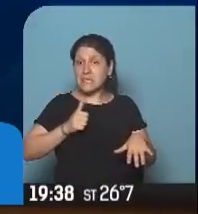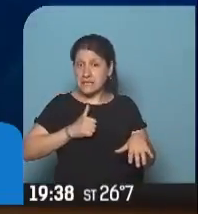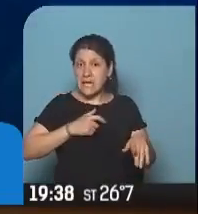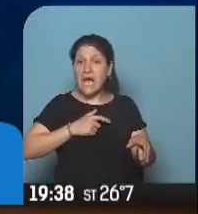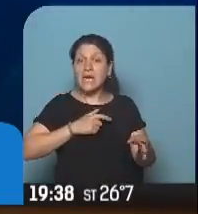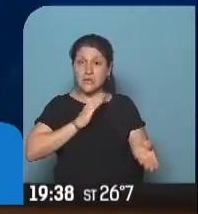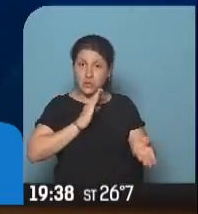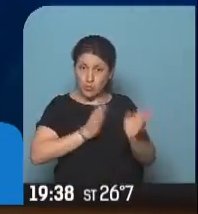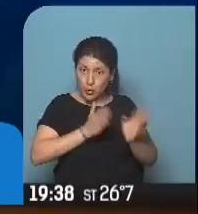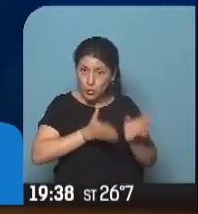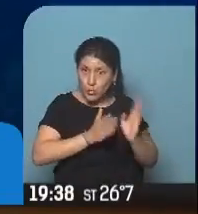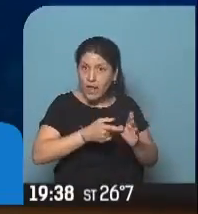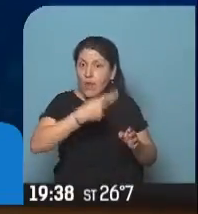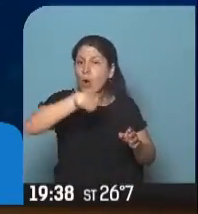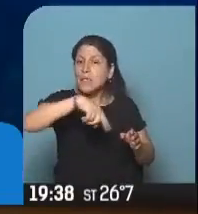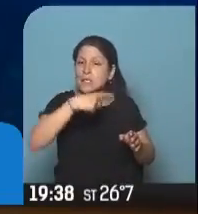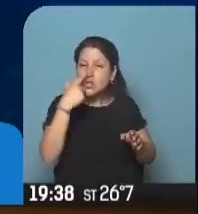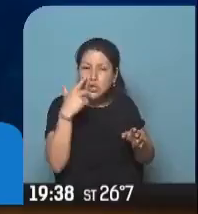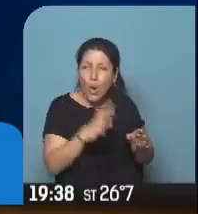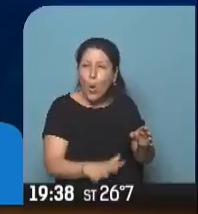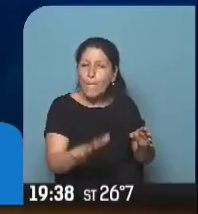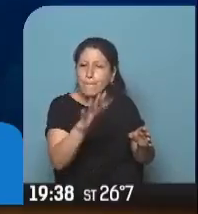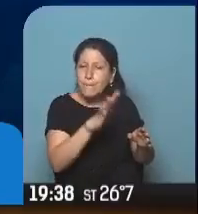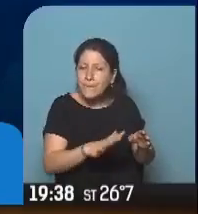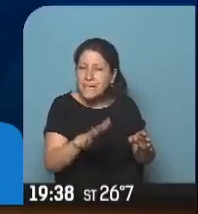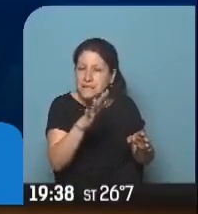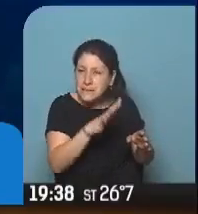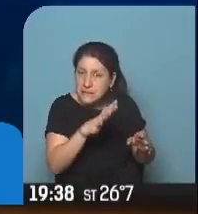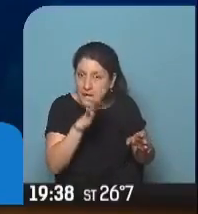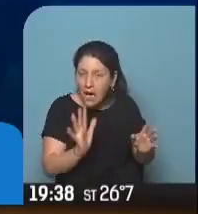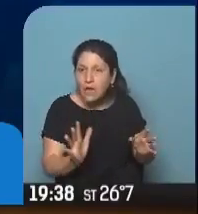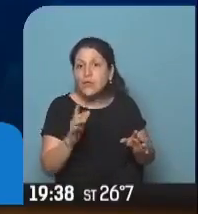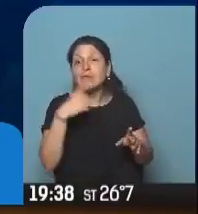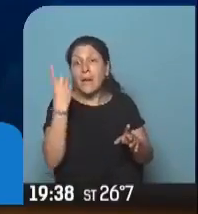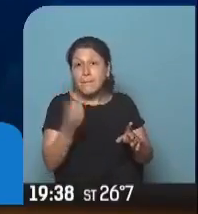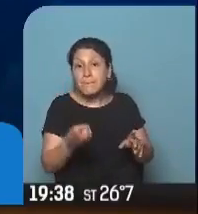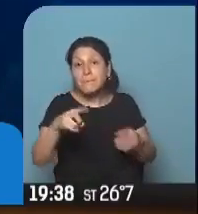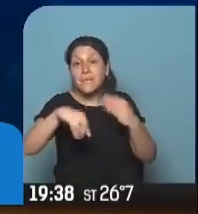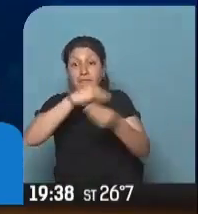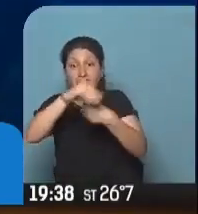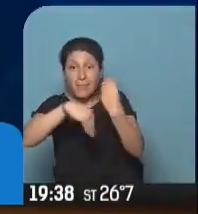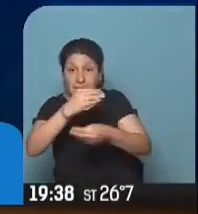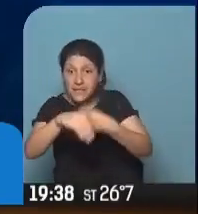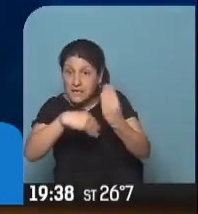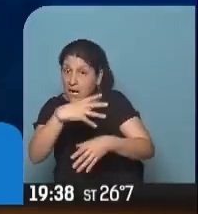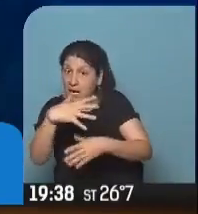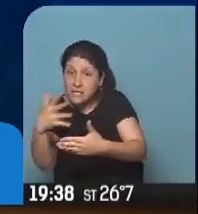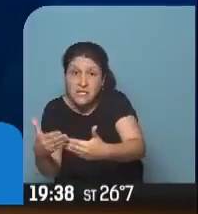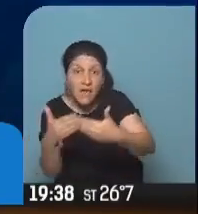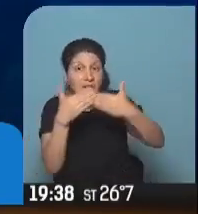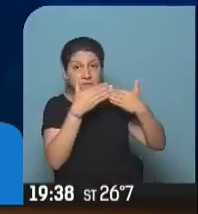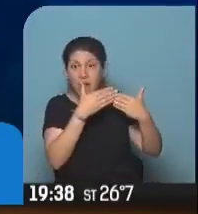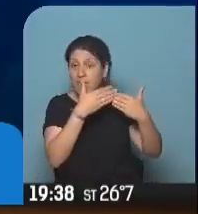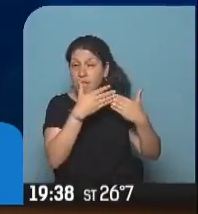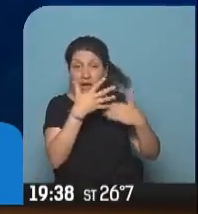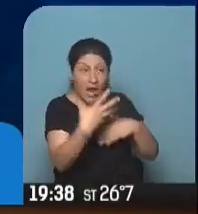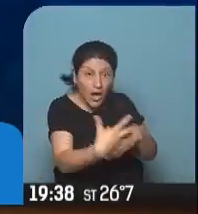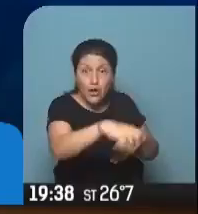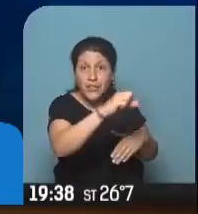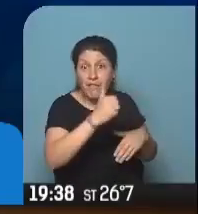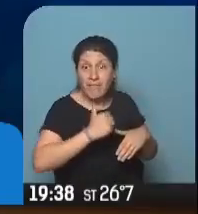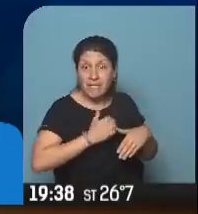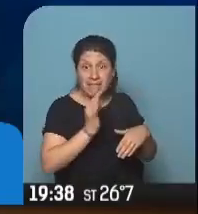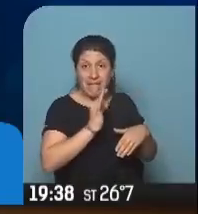supuestas conspiraciones, casos de familiares que se llevaron cuando no encontraban a los implicados en los casos de